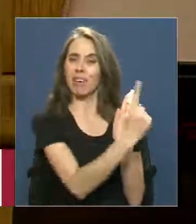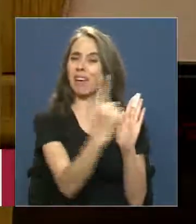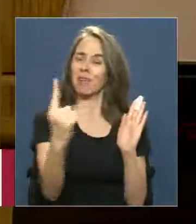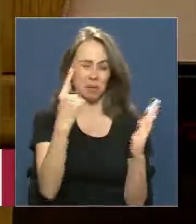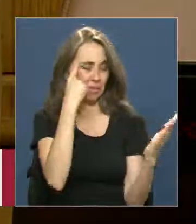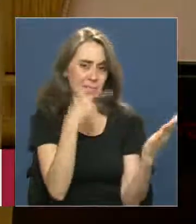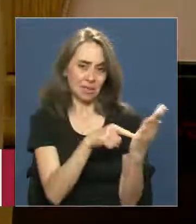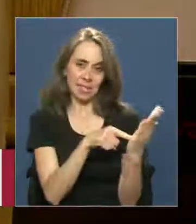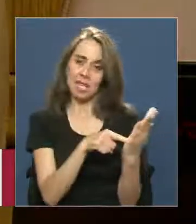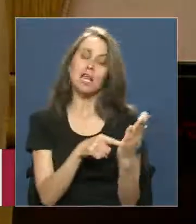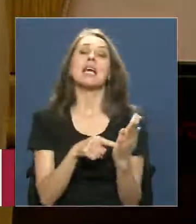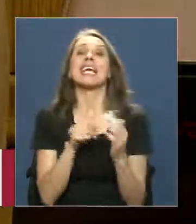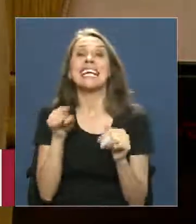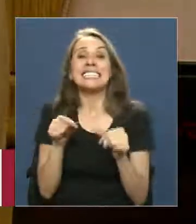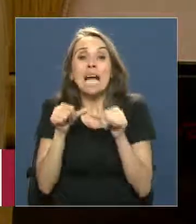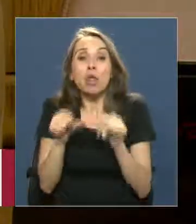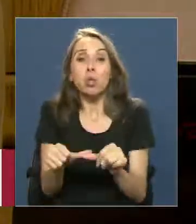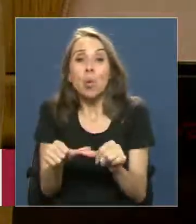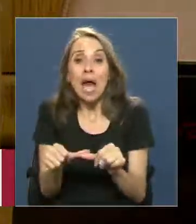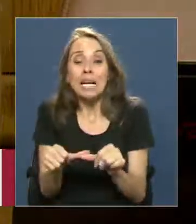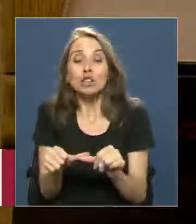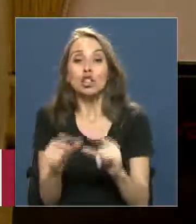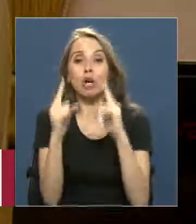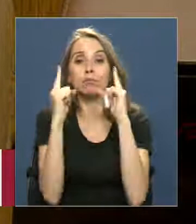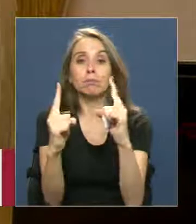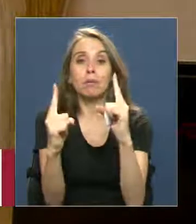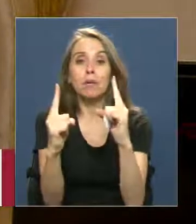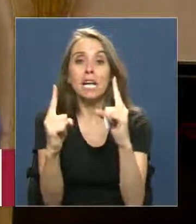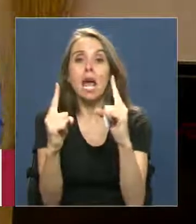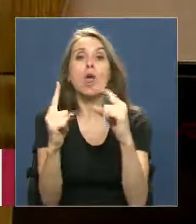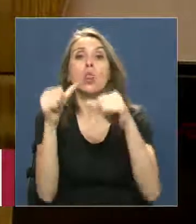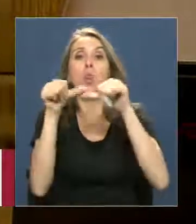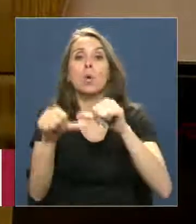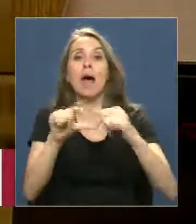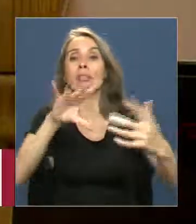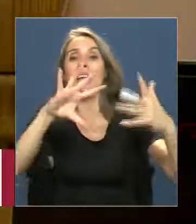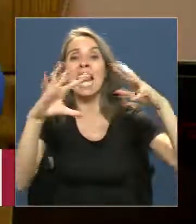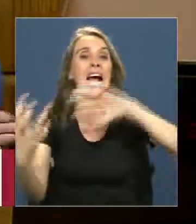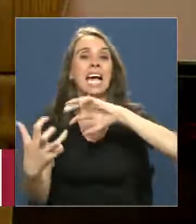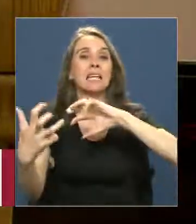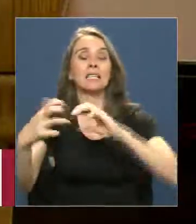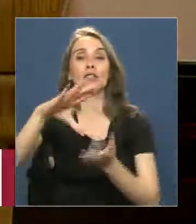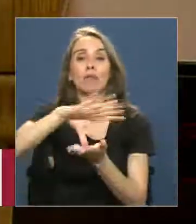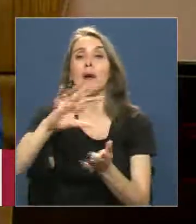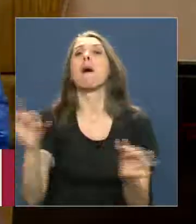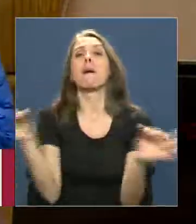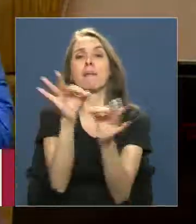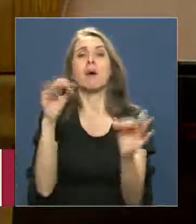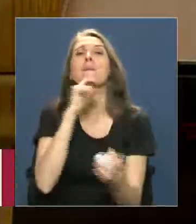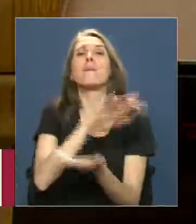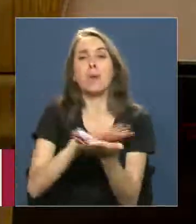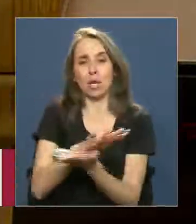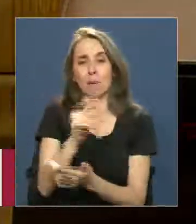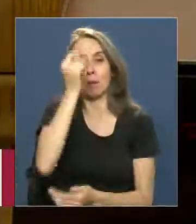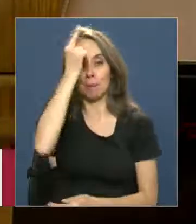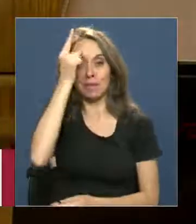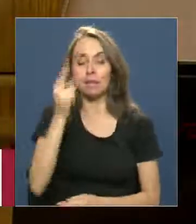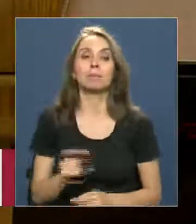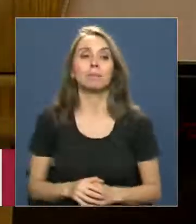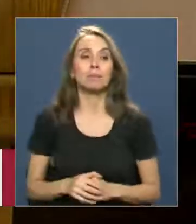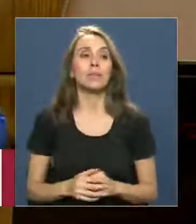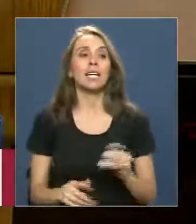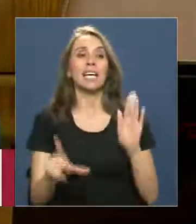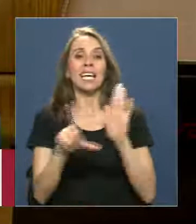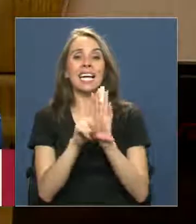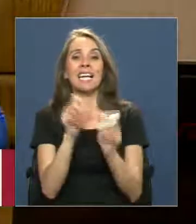además cuya duración sean solo limitados a la catástrofe. Permítame poner un ejemplo pertinente de este caso. El caso de la ley